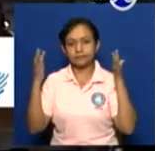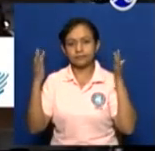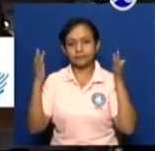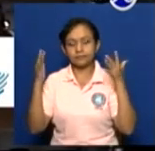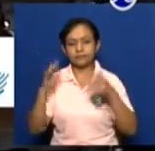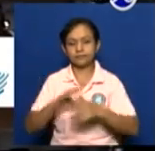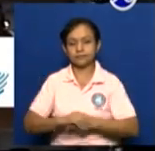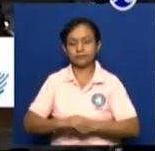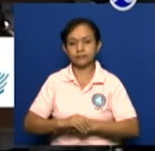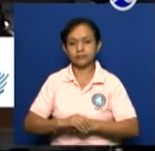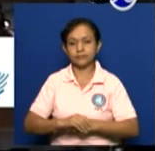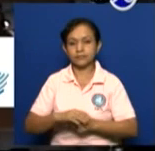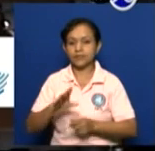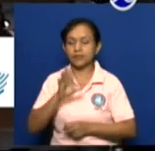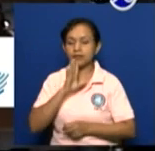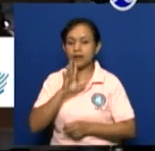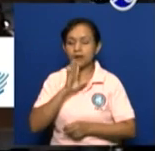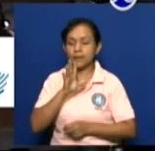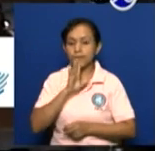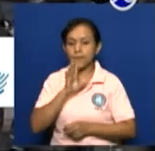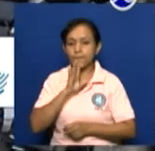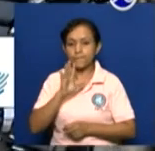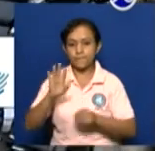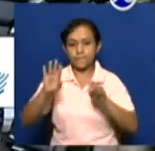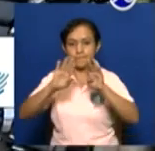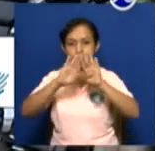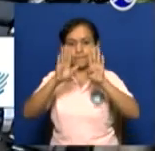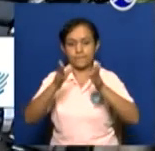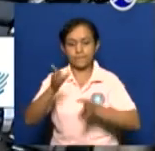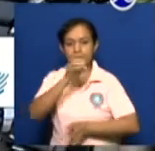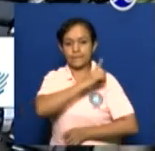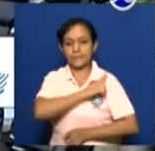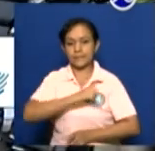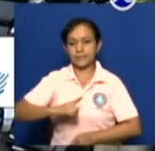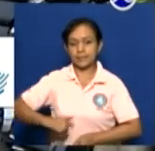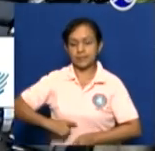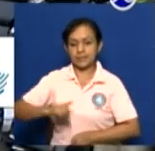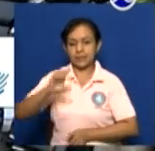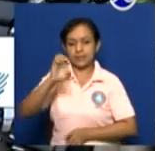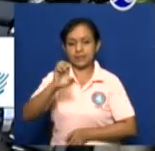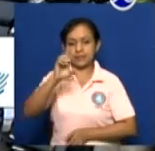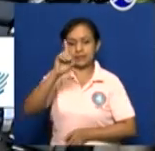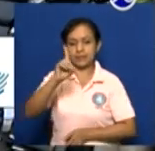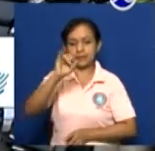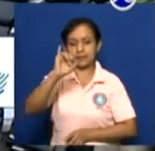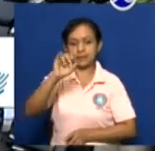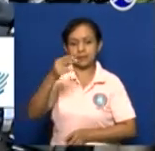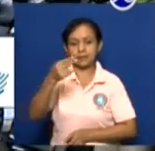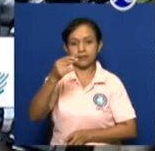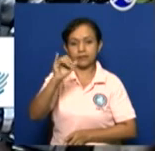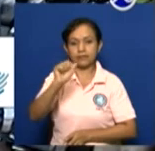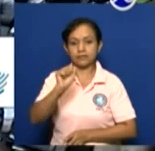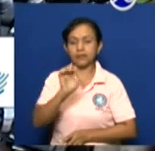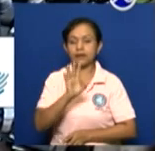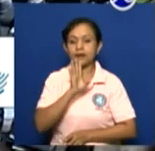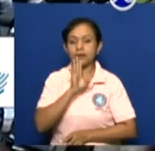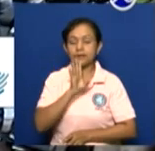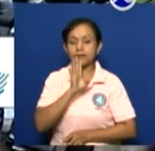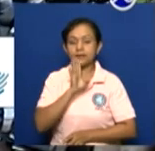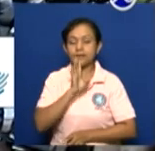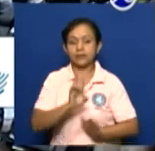Fueron las palabras de la diputada Edipcia Dubón, quien hablaba